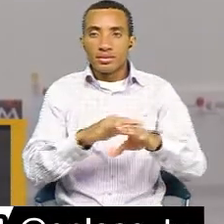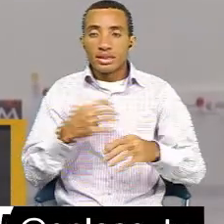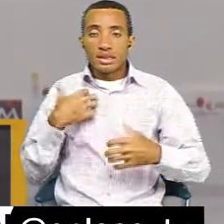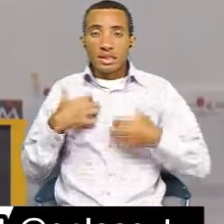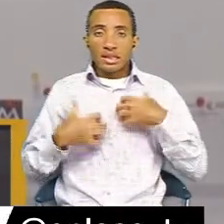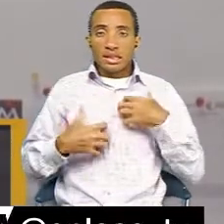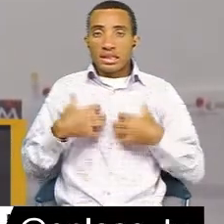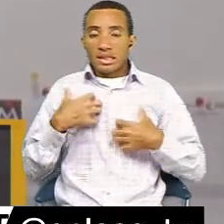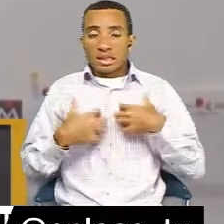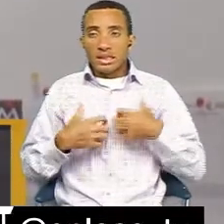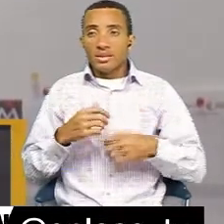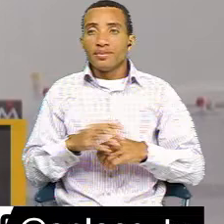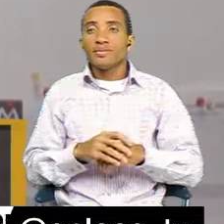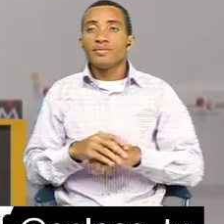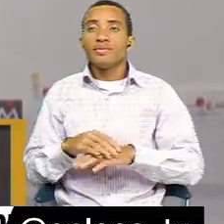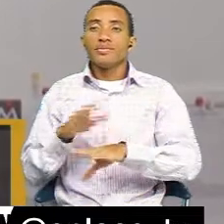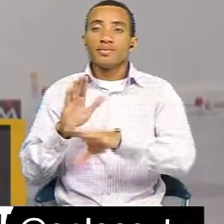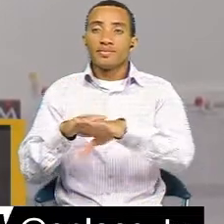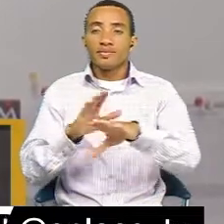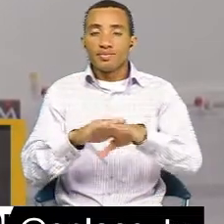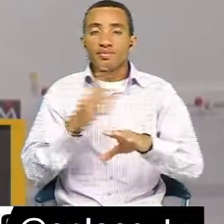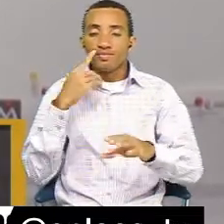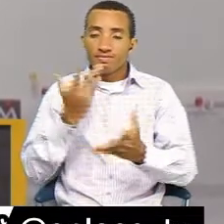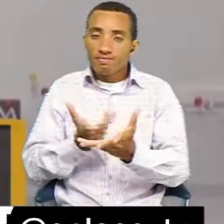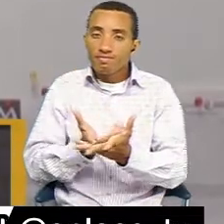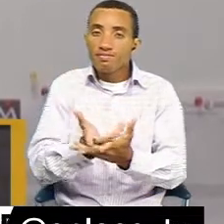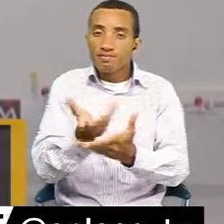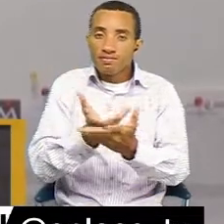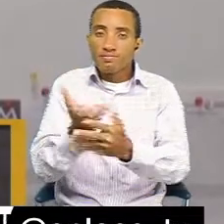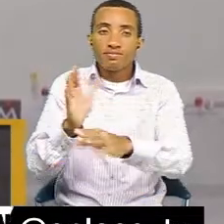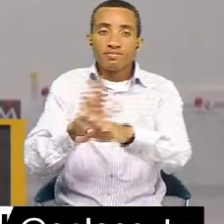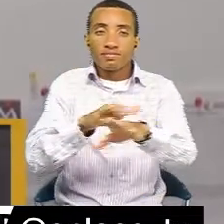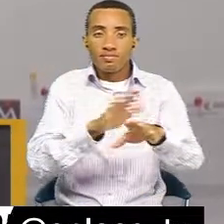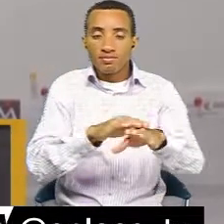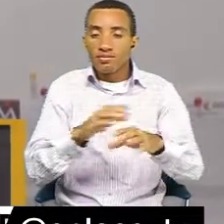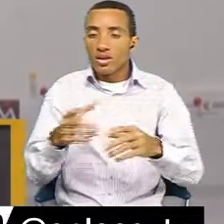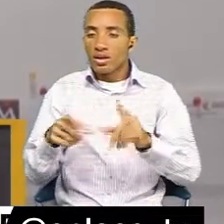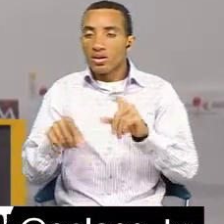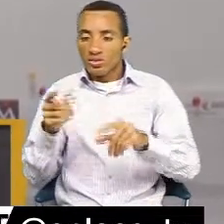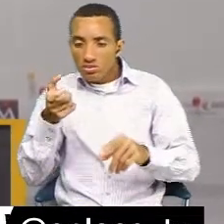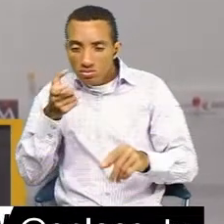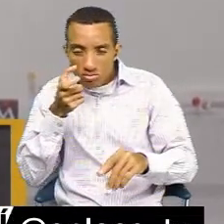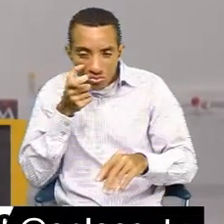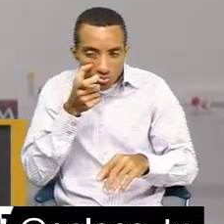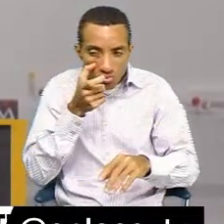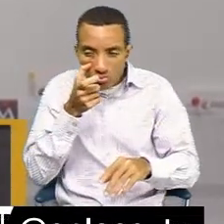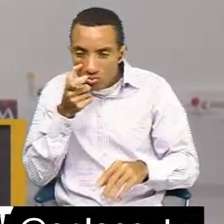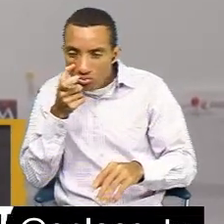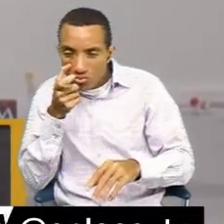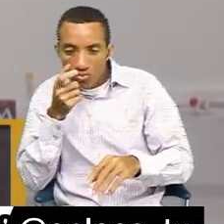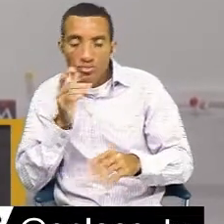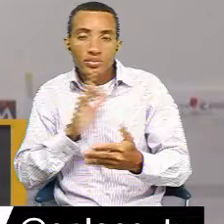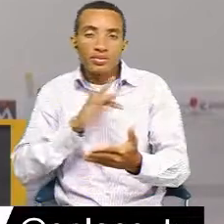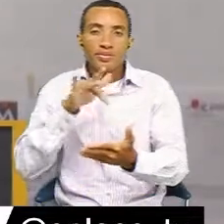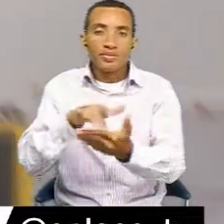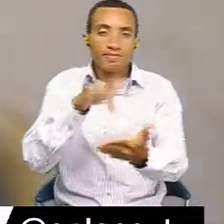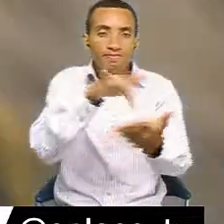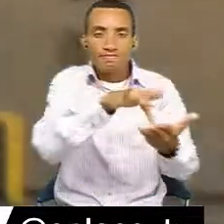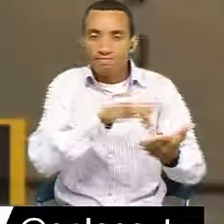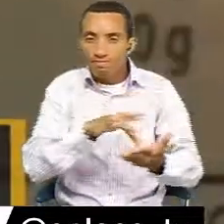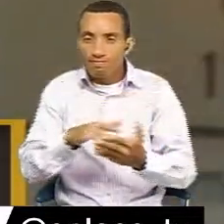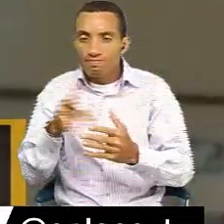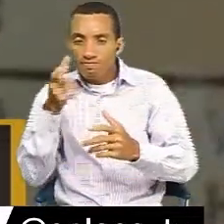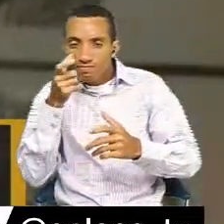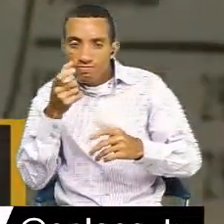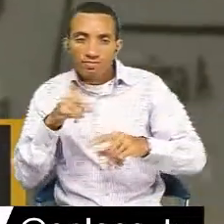parte del INVIMA. Lo que nos recomienda a las autoridades sanitarias territoriales es realizar más visitas de inspección, vigilancia y control.